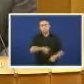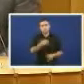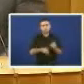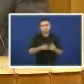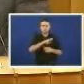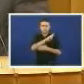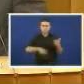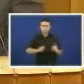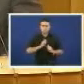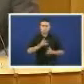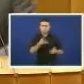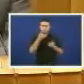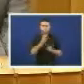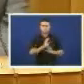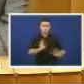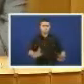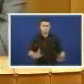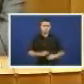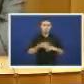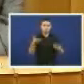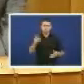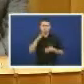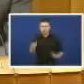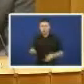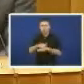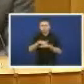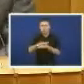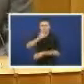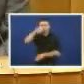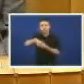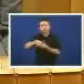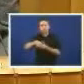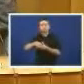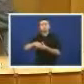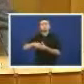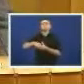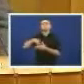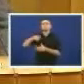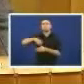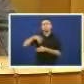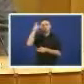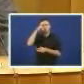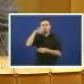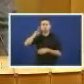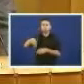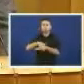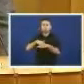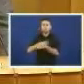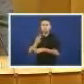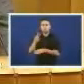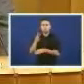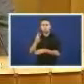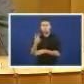conta cun goberno de coalición cun goberno presidido polo señor Touriño e que ten dous referentes